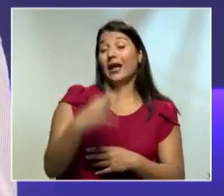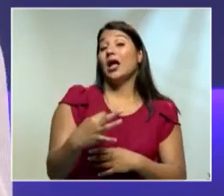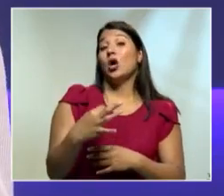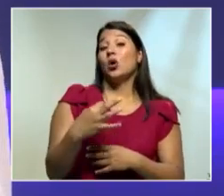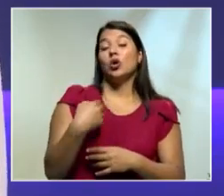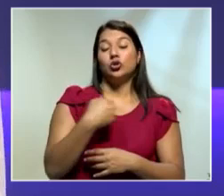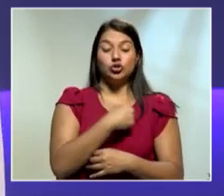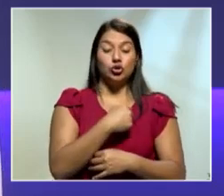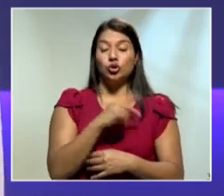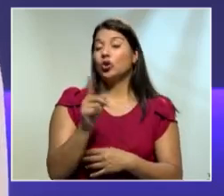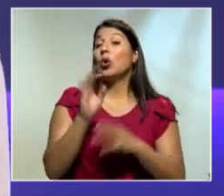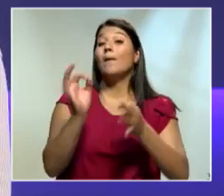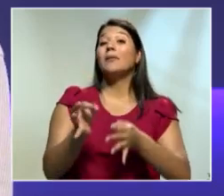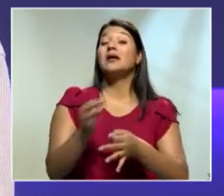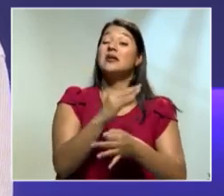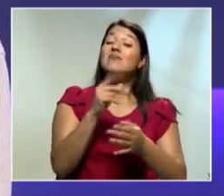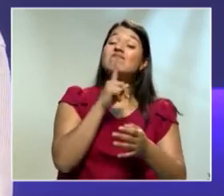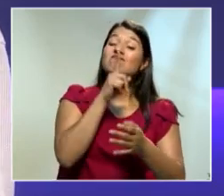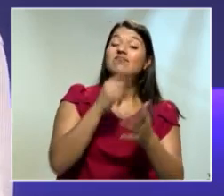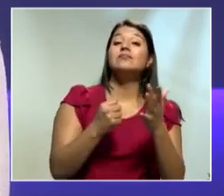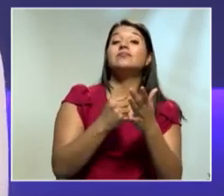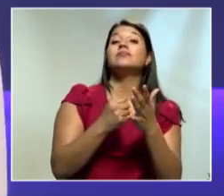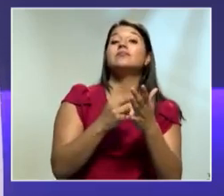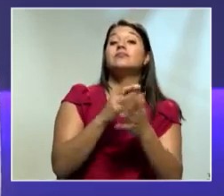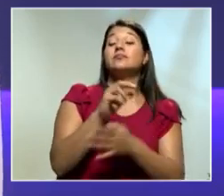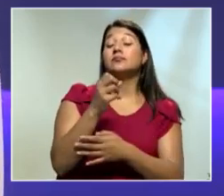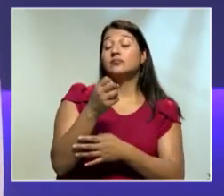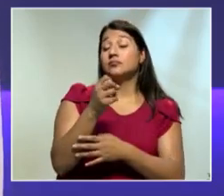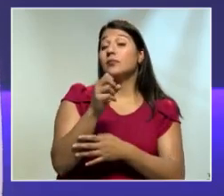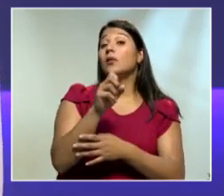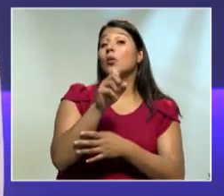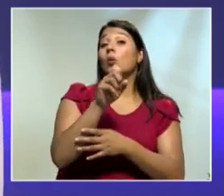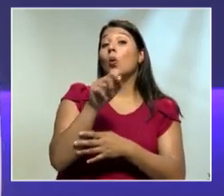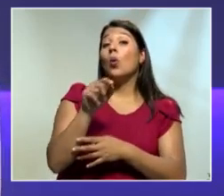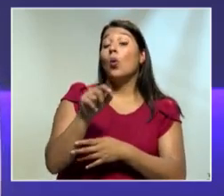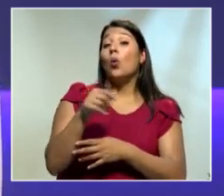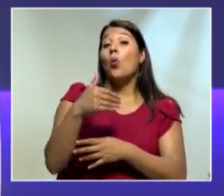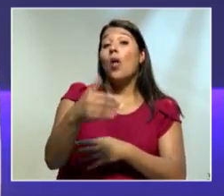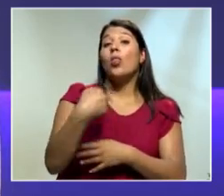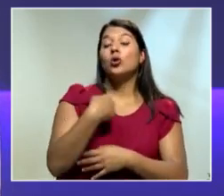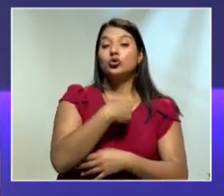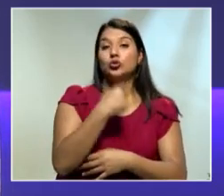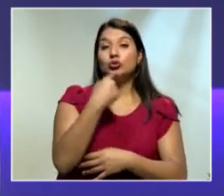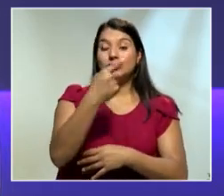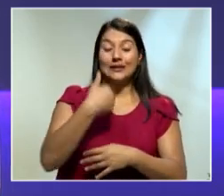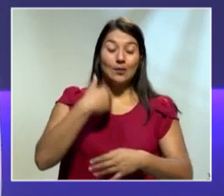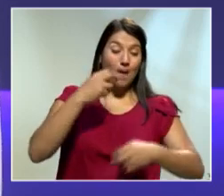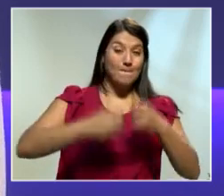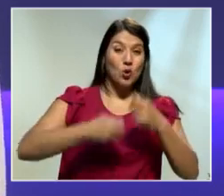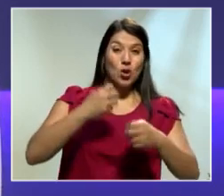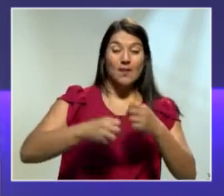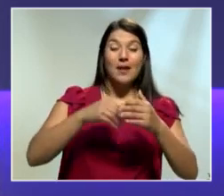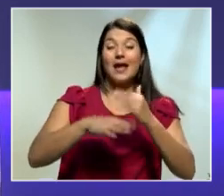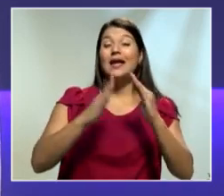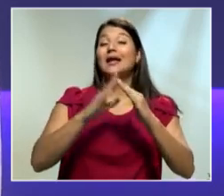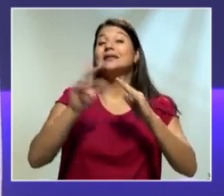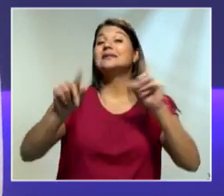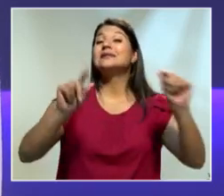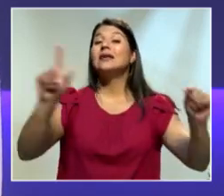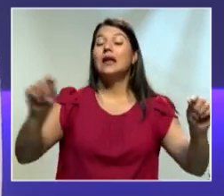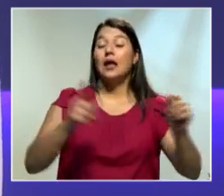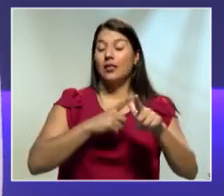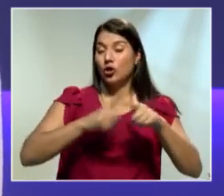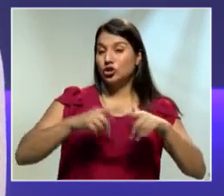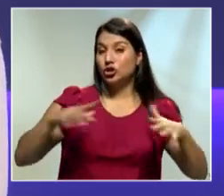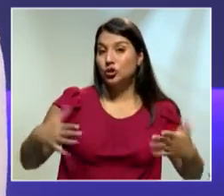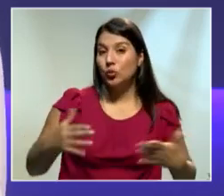encima. Y es lamentable cuando uno dice, bueno, tenemos estos problemas en zonas rurales en Costa Rica. ¿Cómo están entonces el